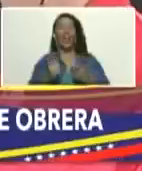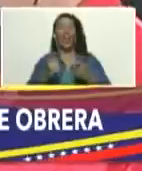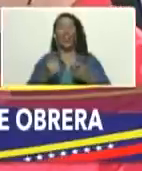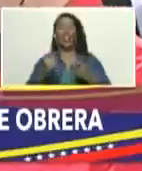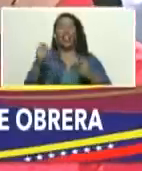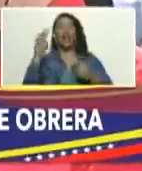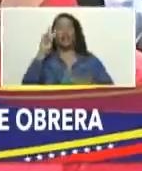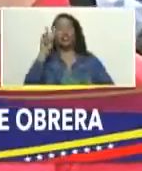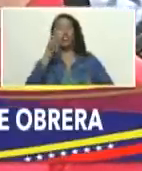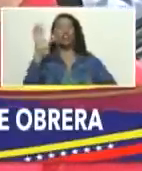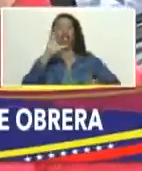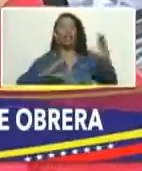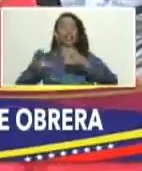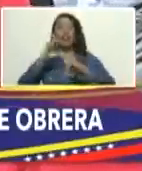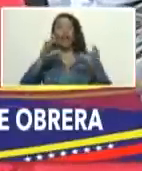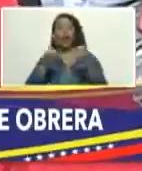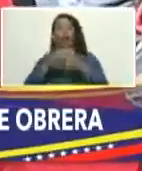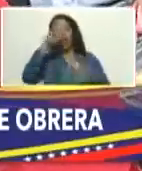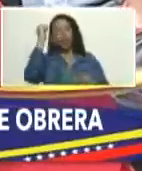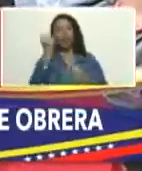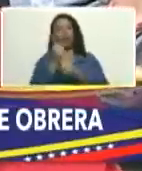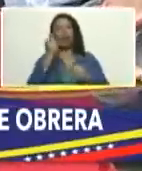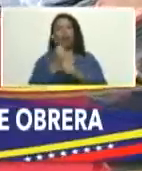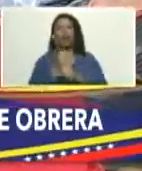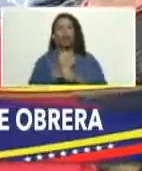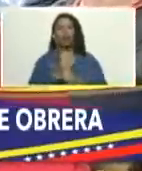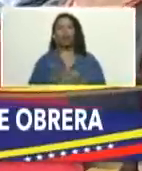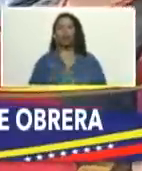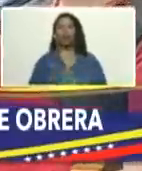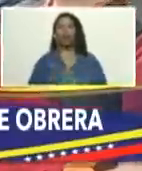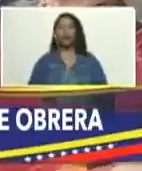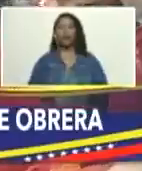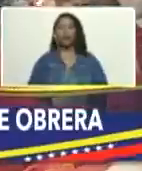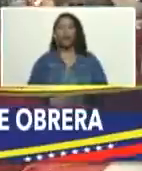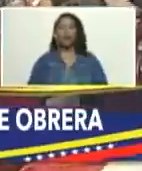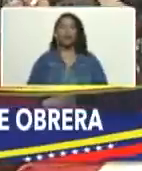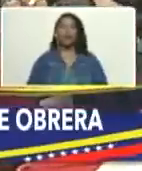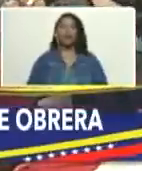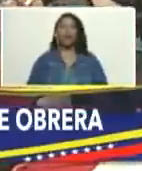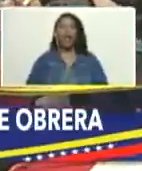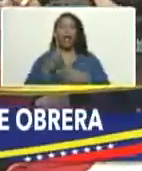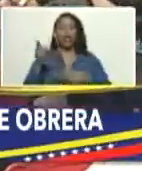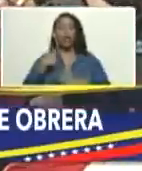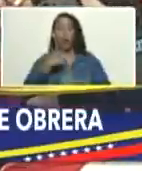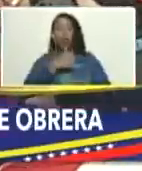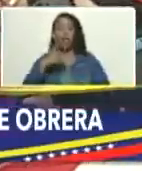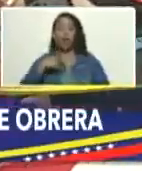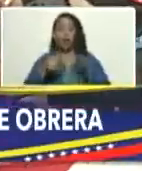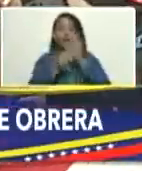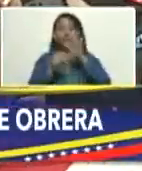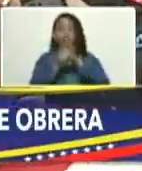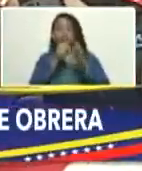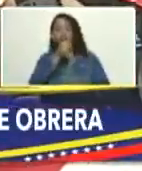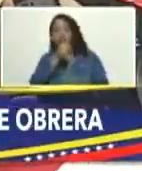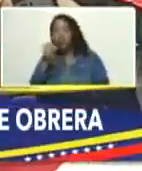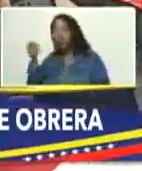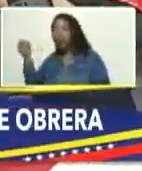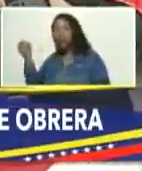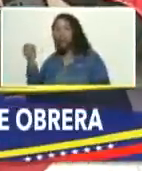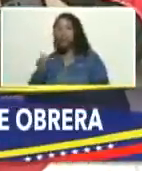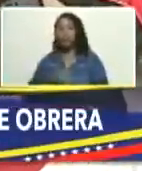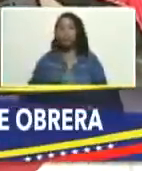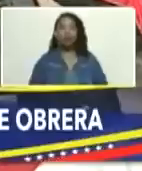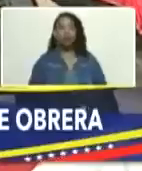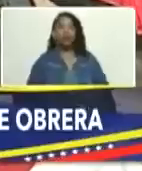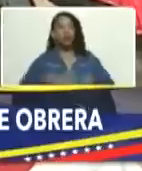visión científica de la clase obrera. Eso es lo que necesitamos. Yo quisiera darle la palabra